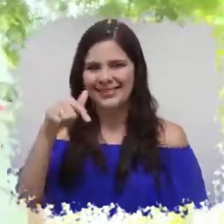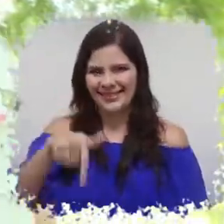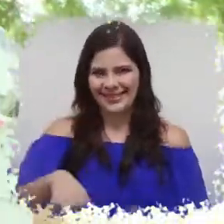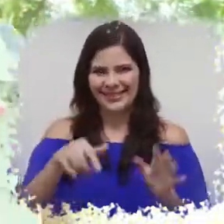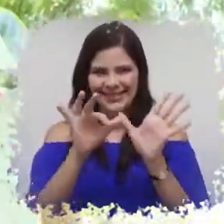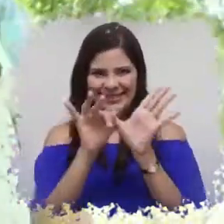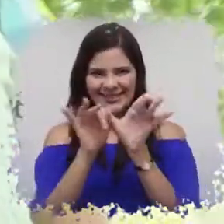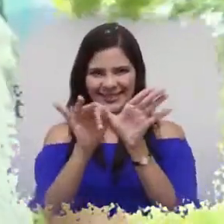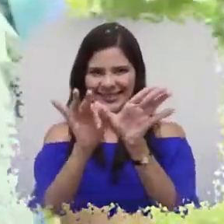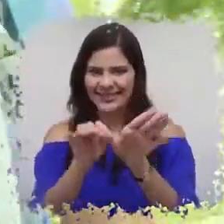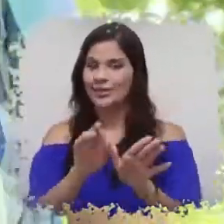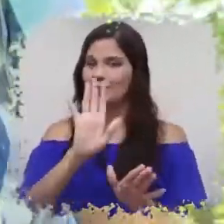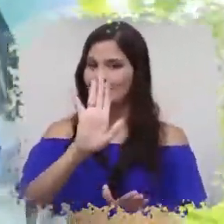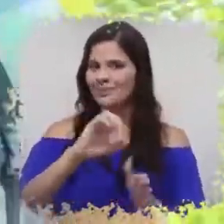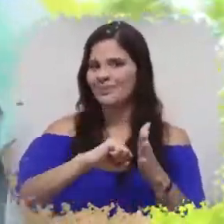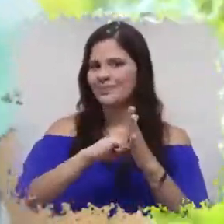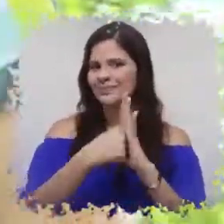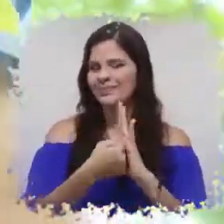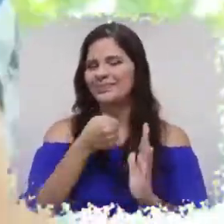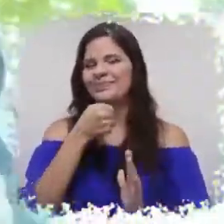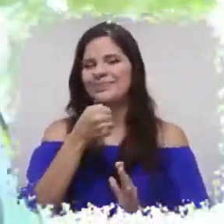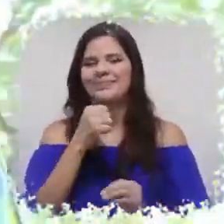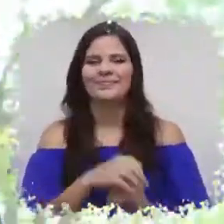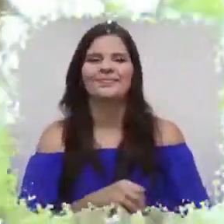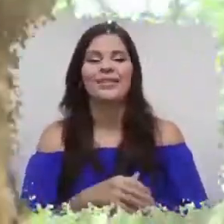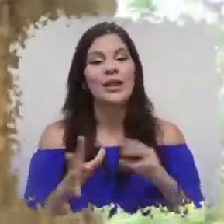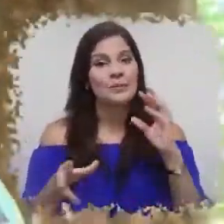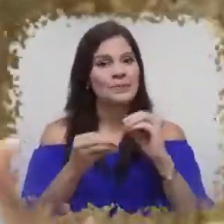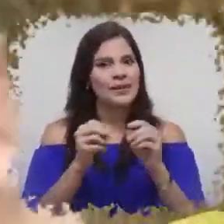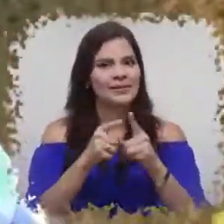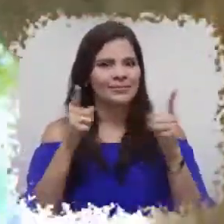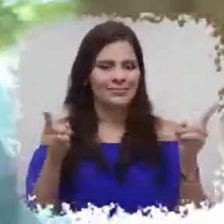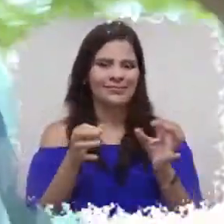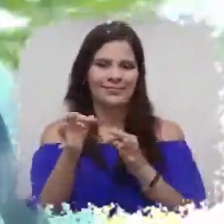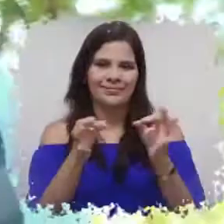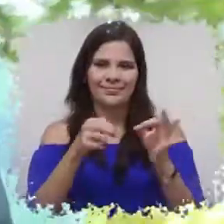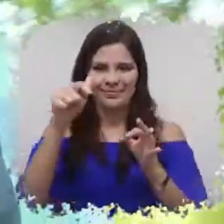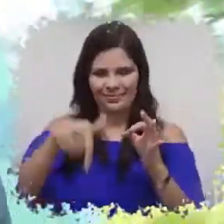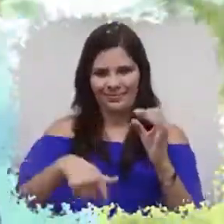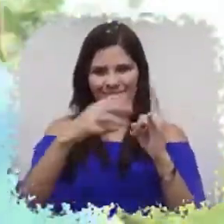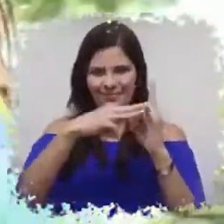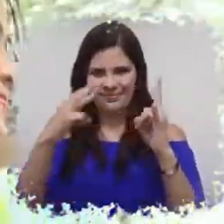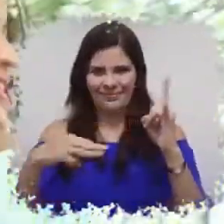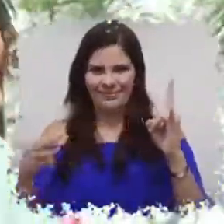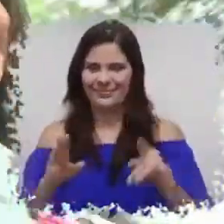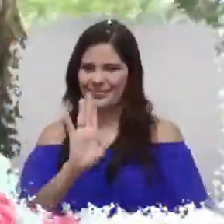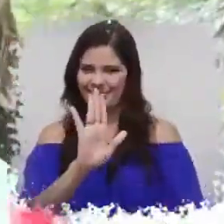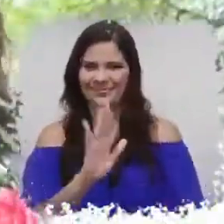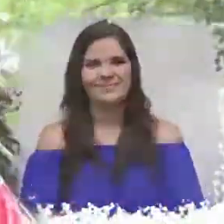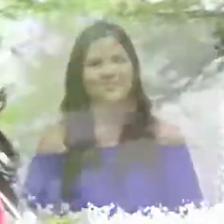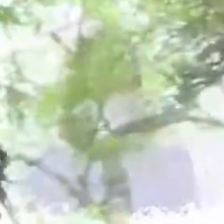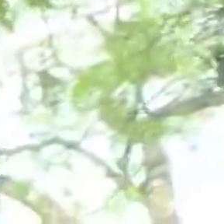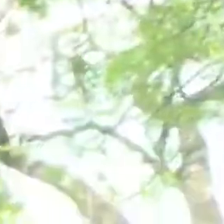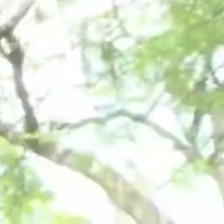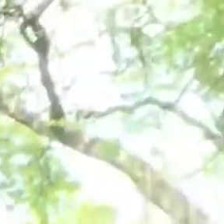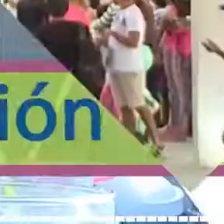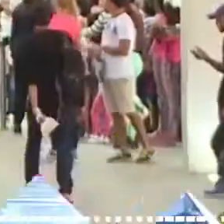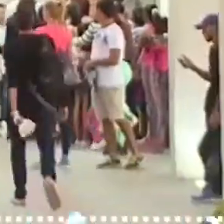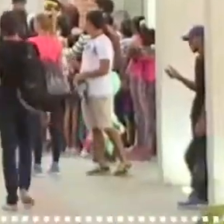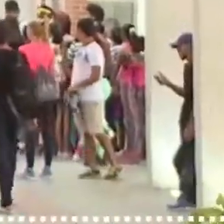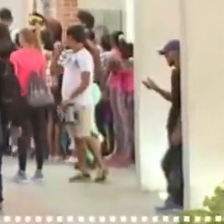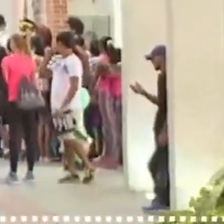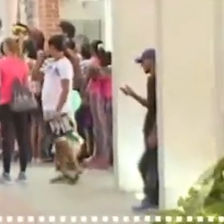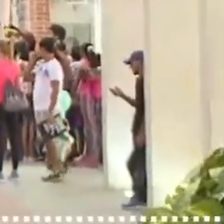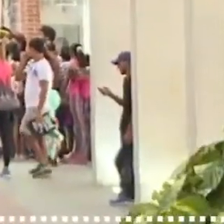Amigos, estamos en el Campus TV. Vamos a una breve pausa. Y en segundos, más notas de interés generadas desde nuestra alma mater. Ya regresamos.